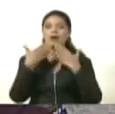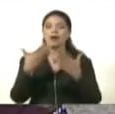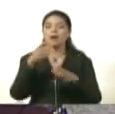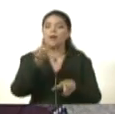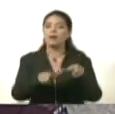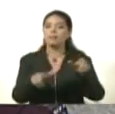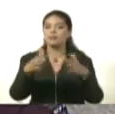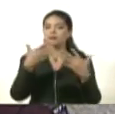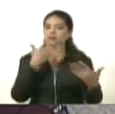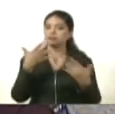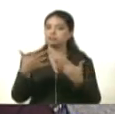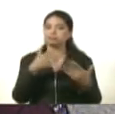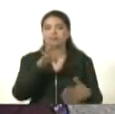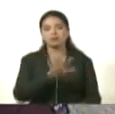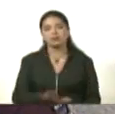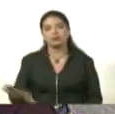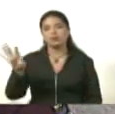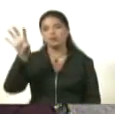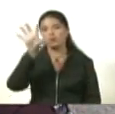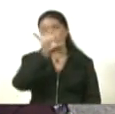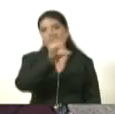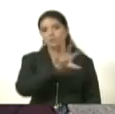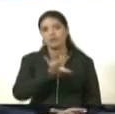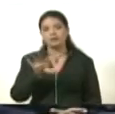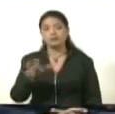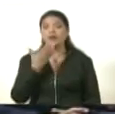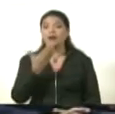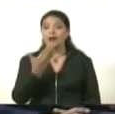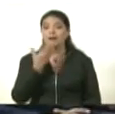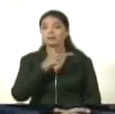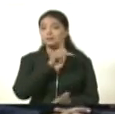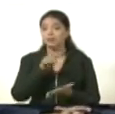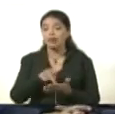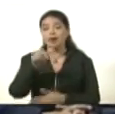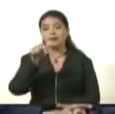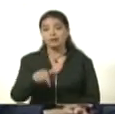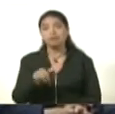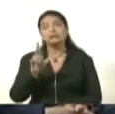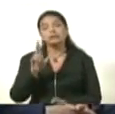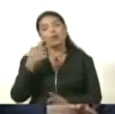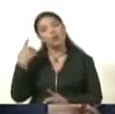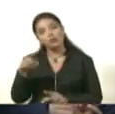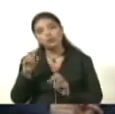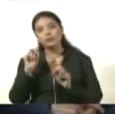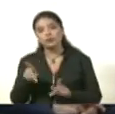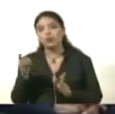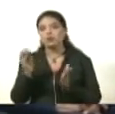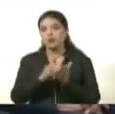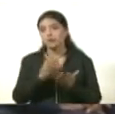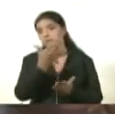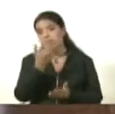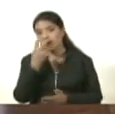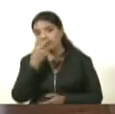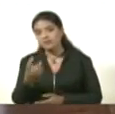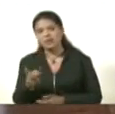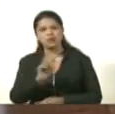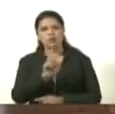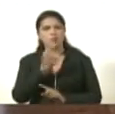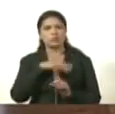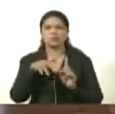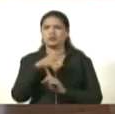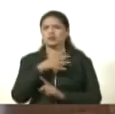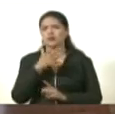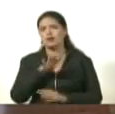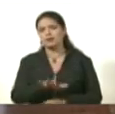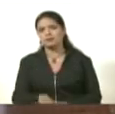representantes diplomáticos de todos los países. Gracias por la asistencia. Esperemos que en otra oportunidad nos vuelvan a visitar, pero que no sea por un hecho tan